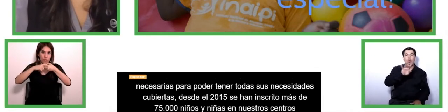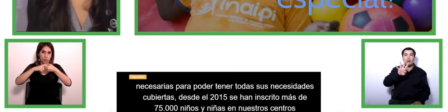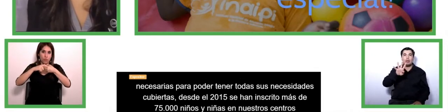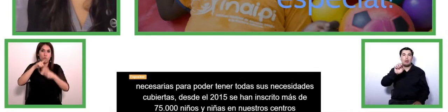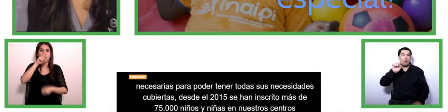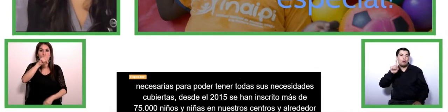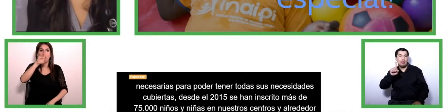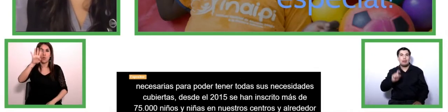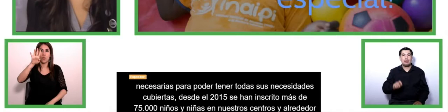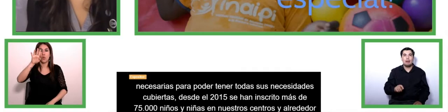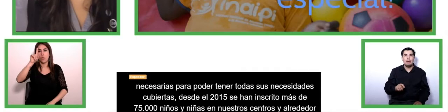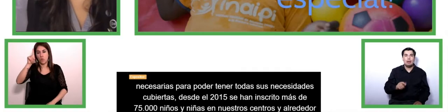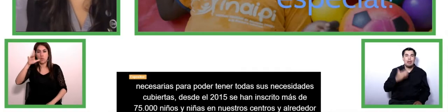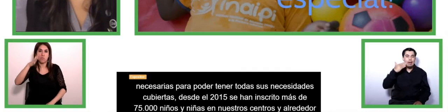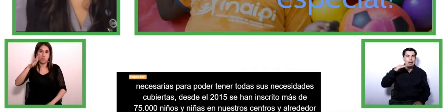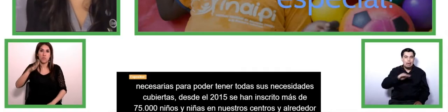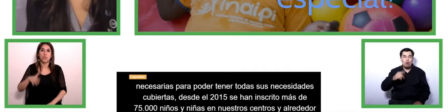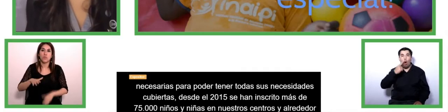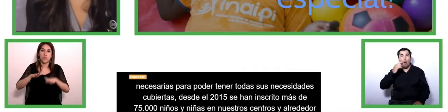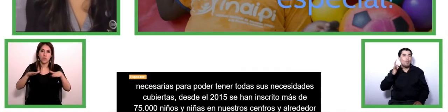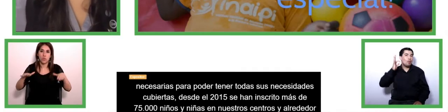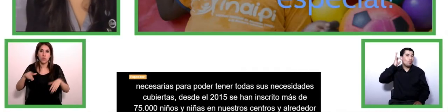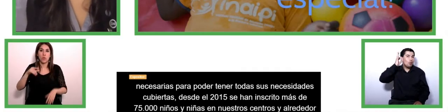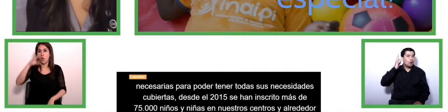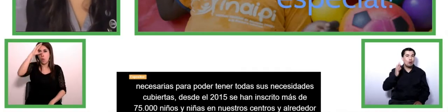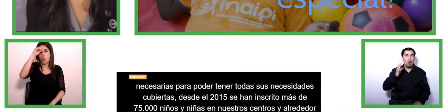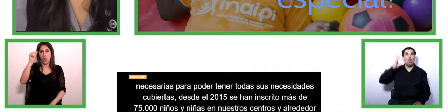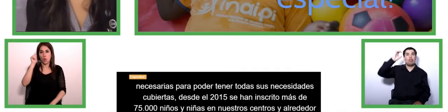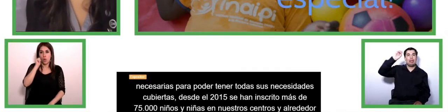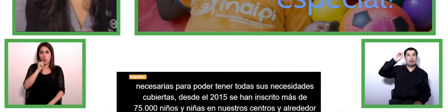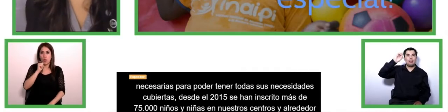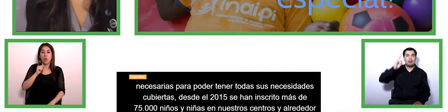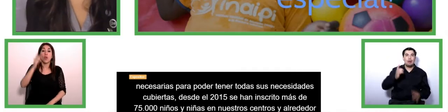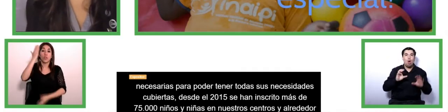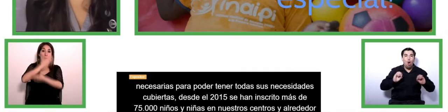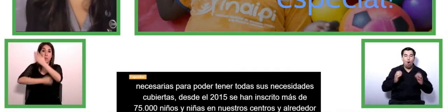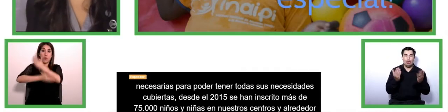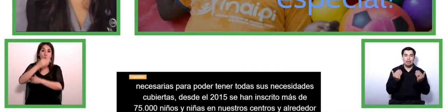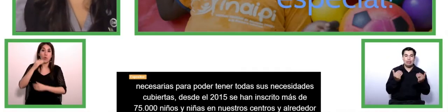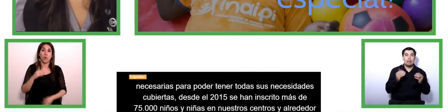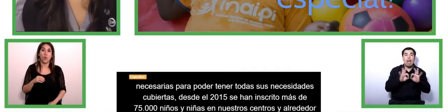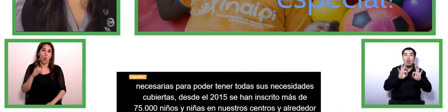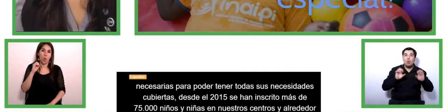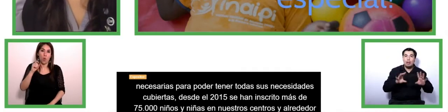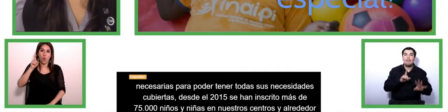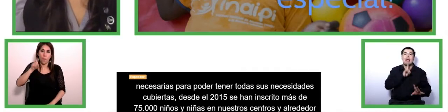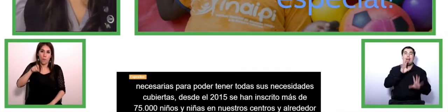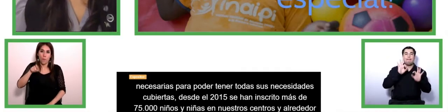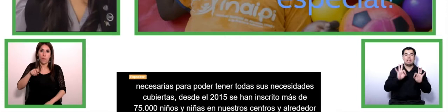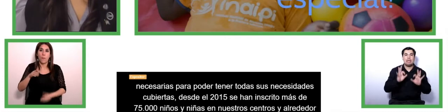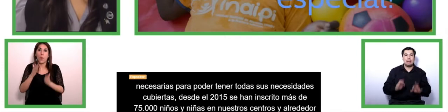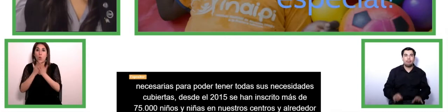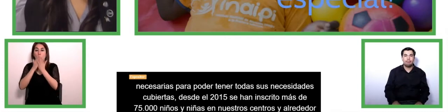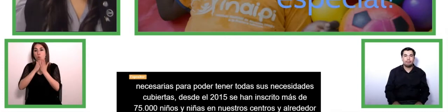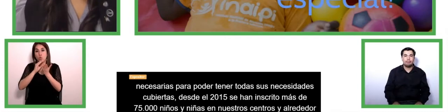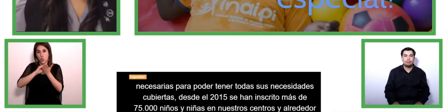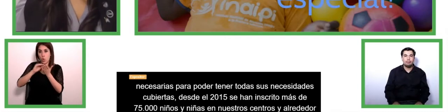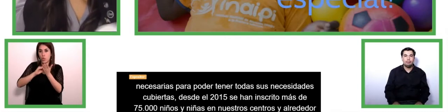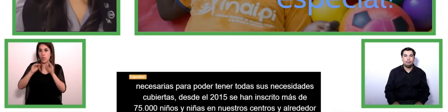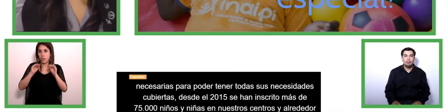de 1,144 niños y niñas con condición de discapacidad o necesidades educativas